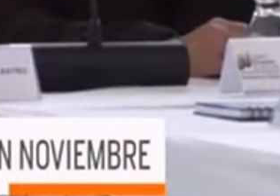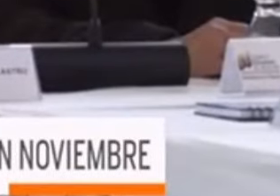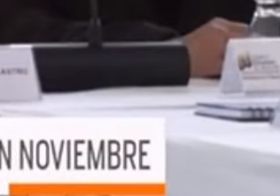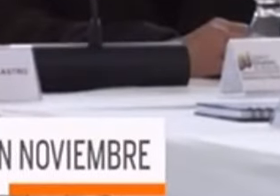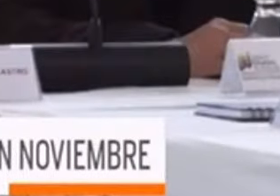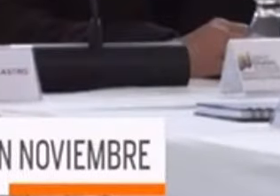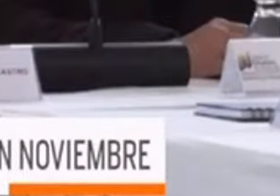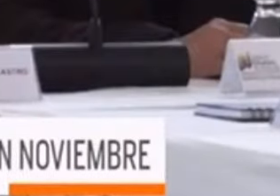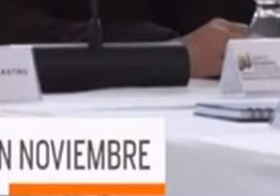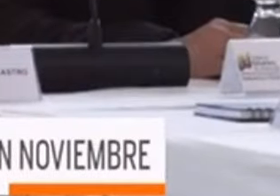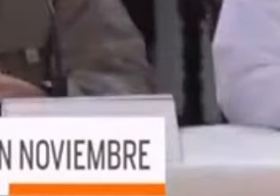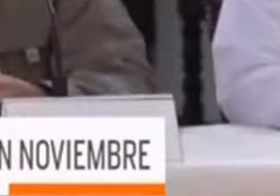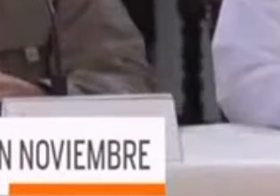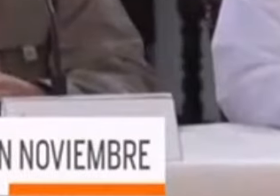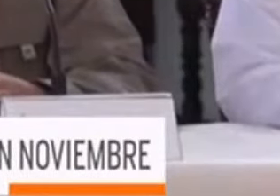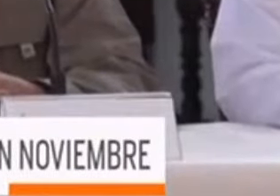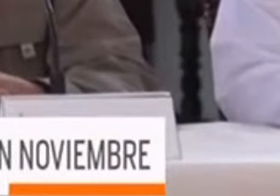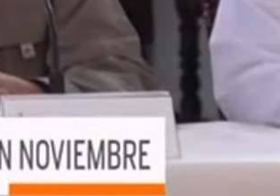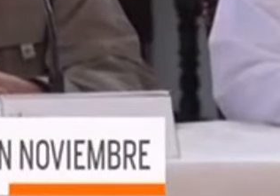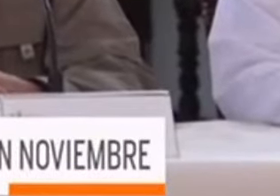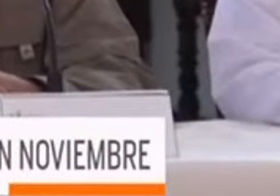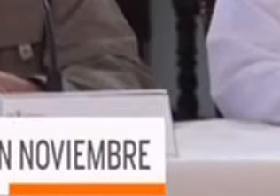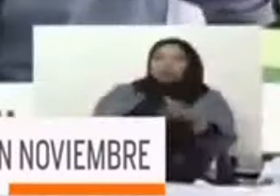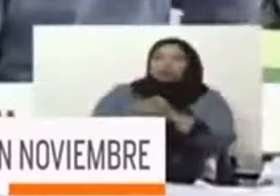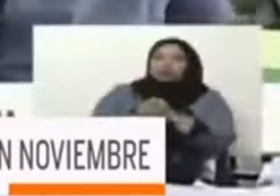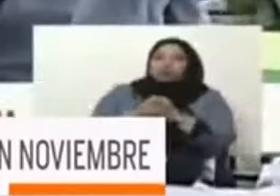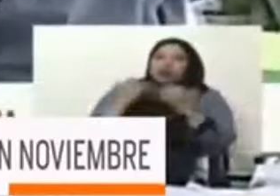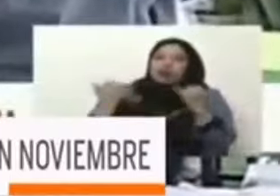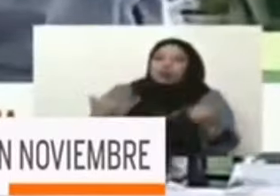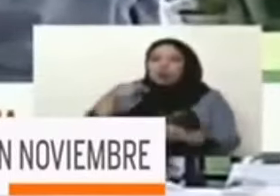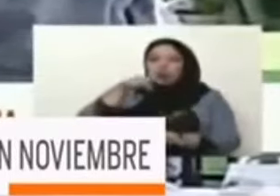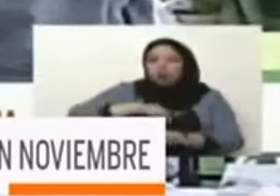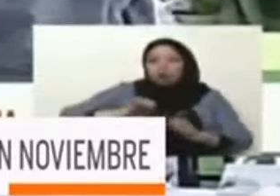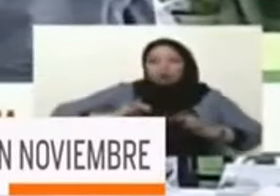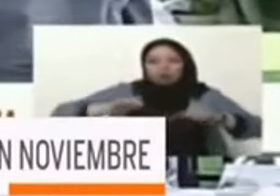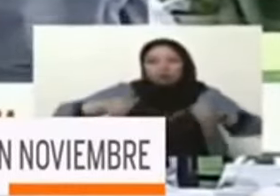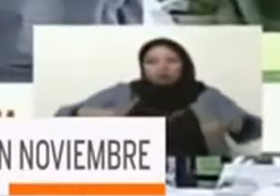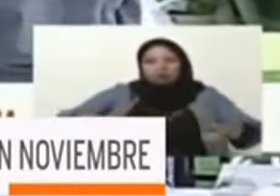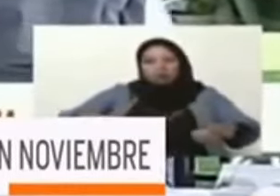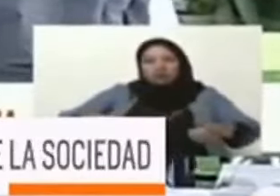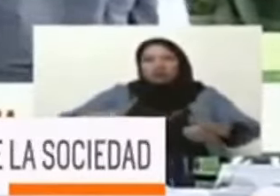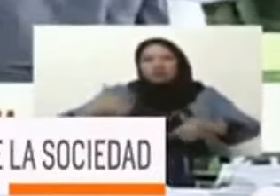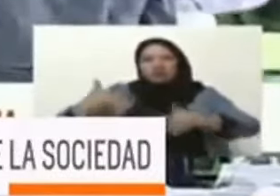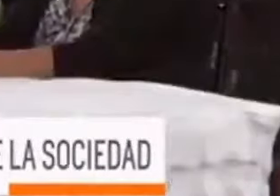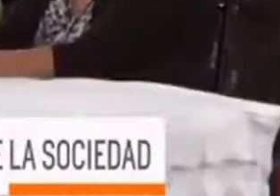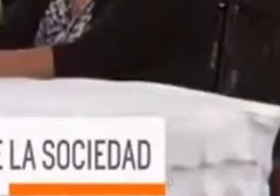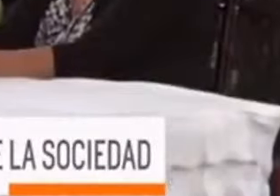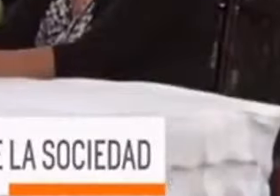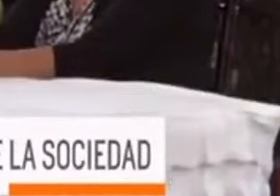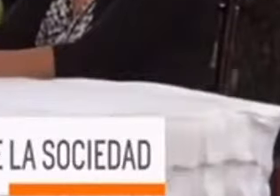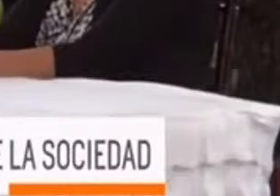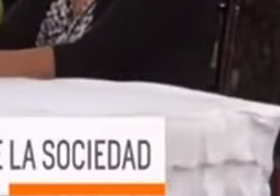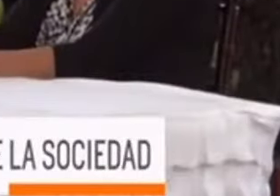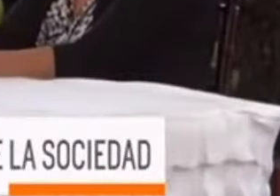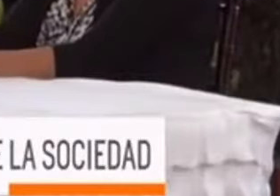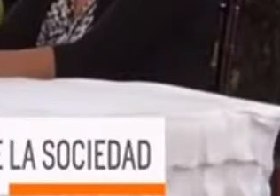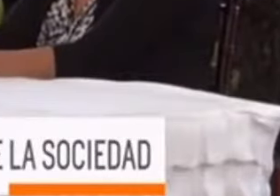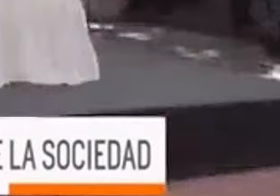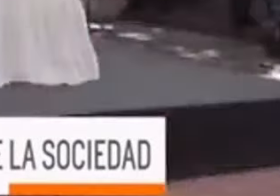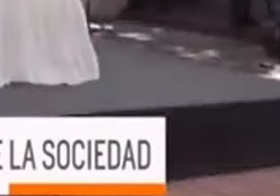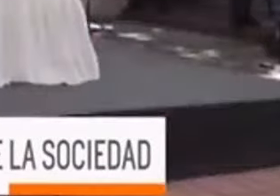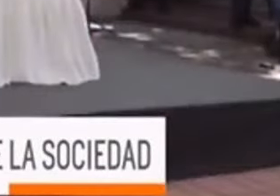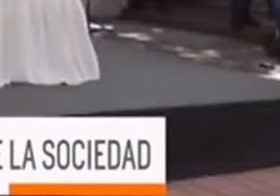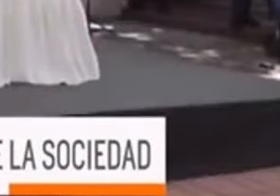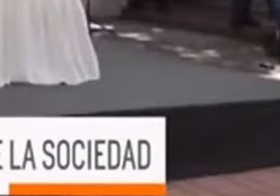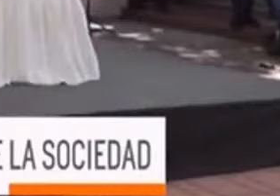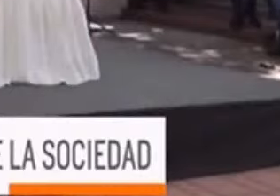muy importante en los cambios por la paz en Colombia Cuba Noruega y Venezuela serán los países garantes así como también la ONU y la